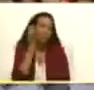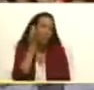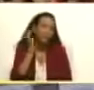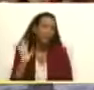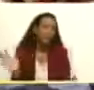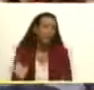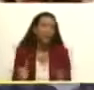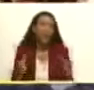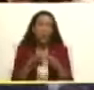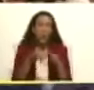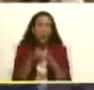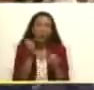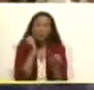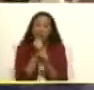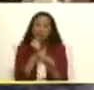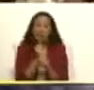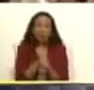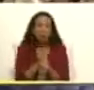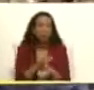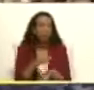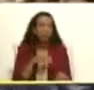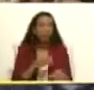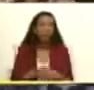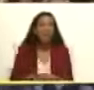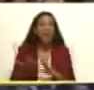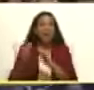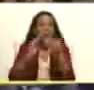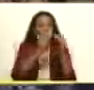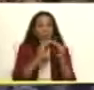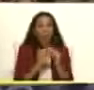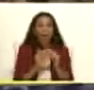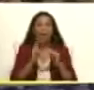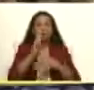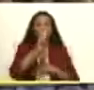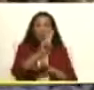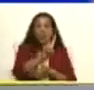con un equipo de trabajo. Y las comunidades,